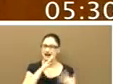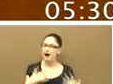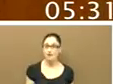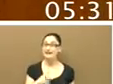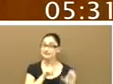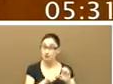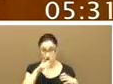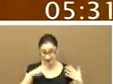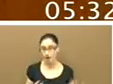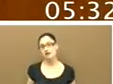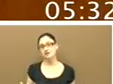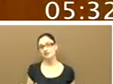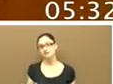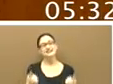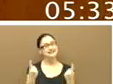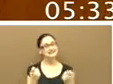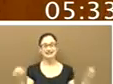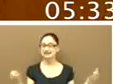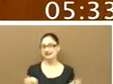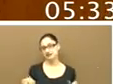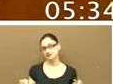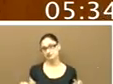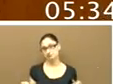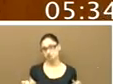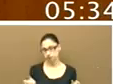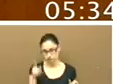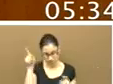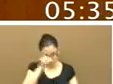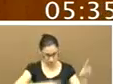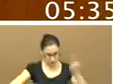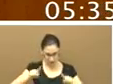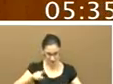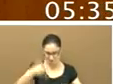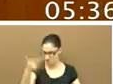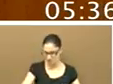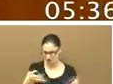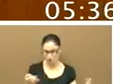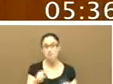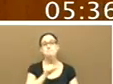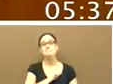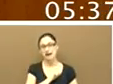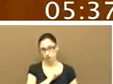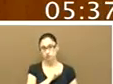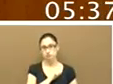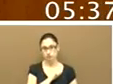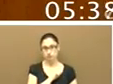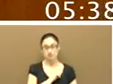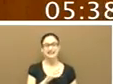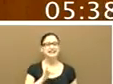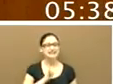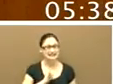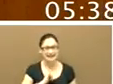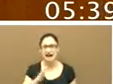extremeños hoy, necesitan que resolvamos el principal problema del paro. La identidad, las